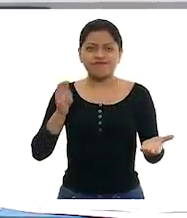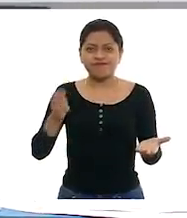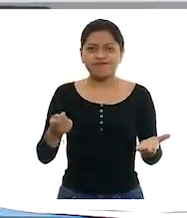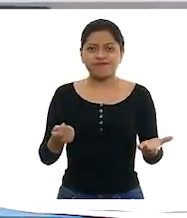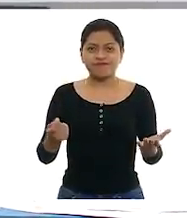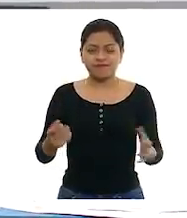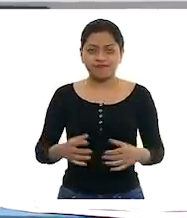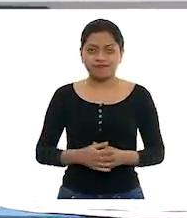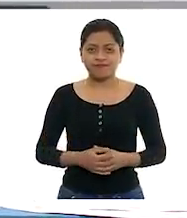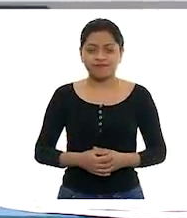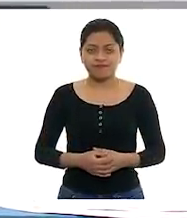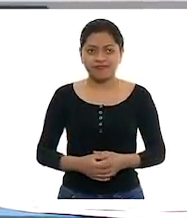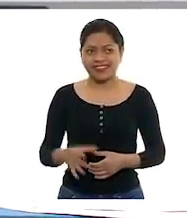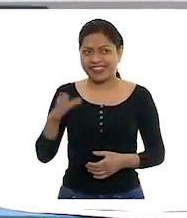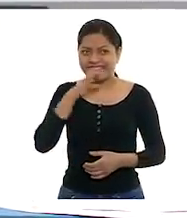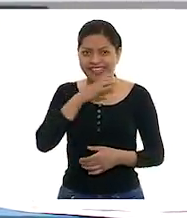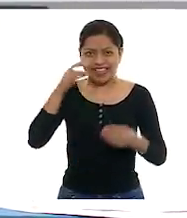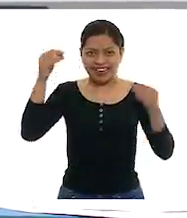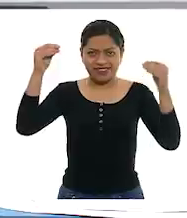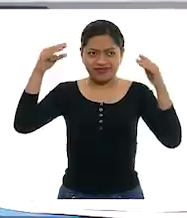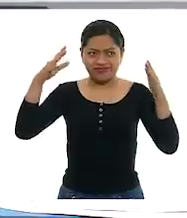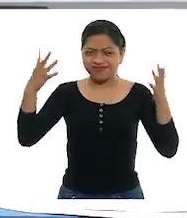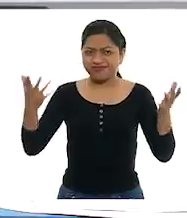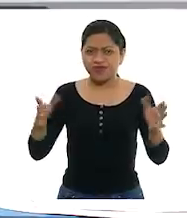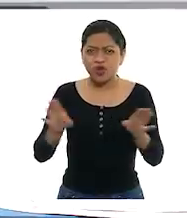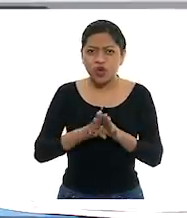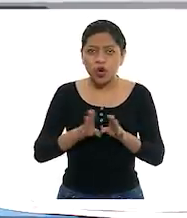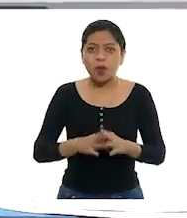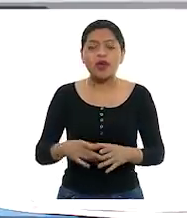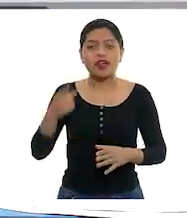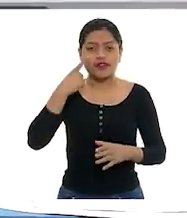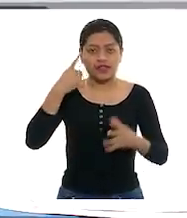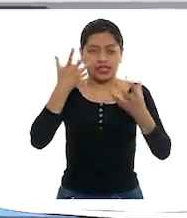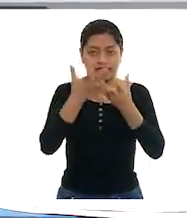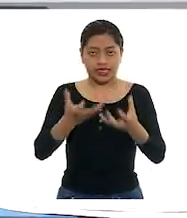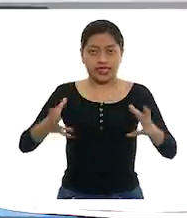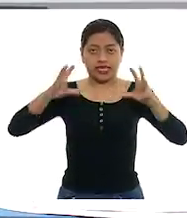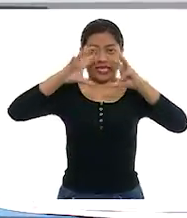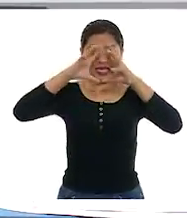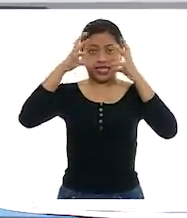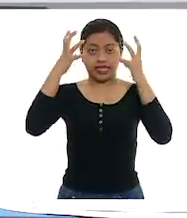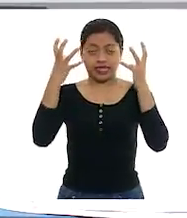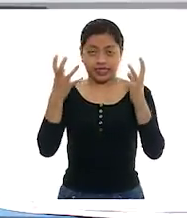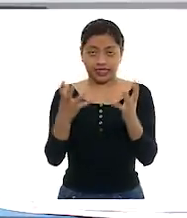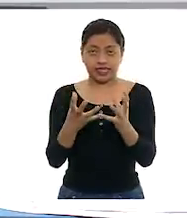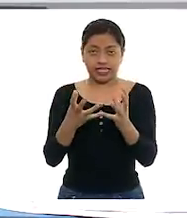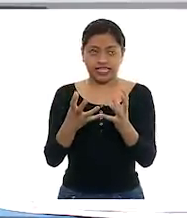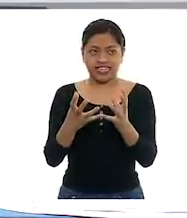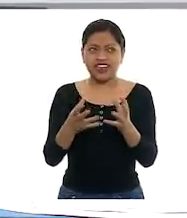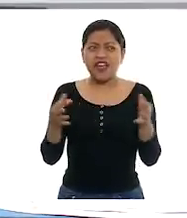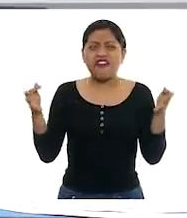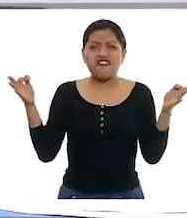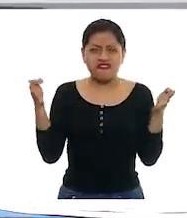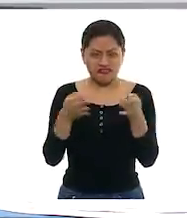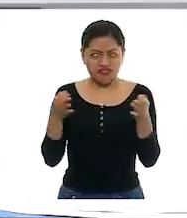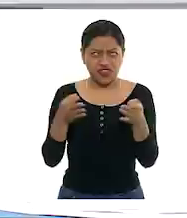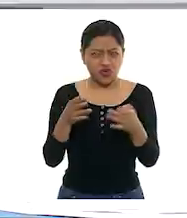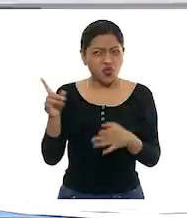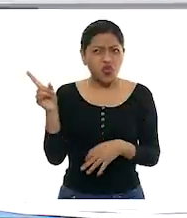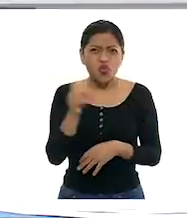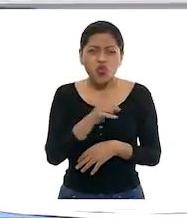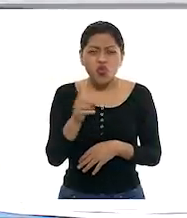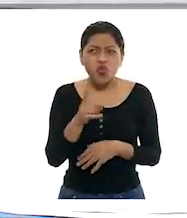el No sé, creo que tenía que ver algo con el calor, pero invernadero como que me suena a invierno. Me